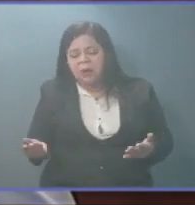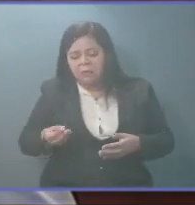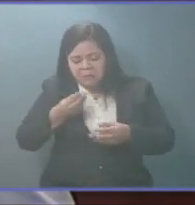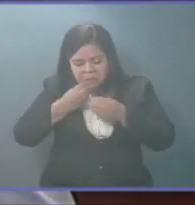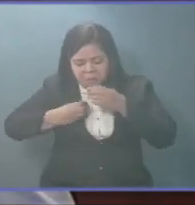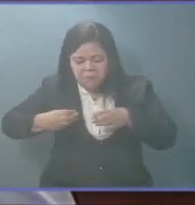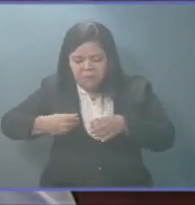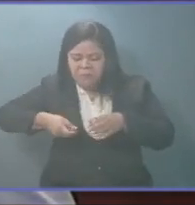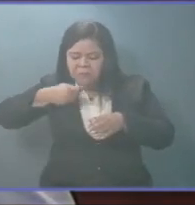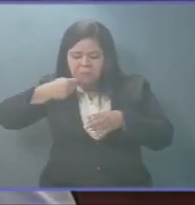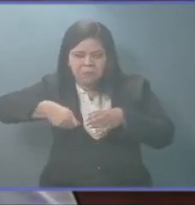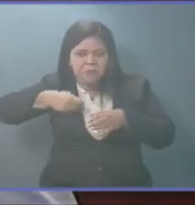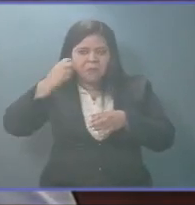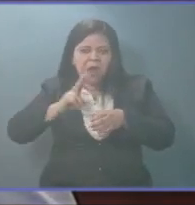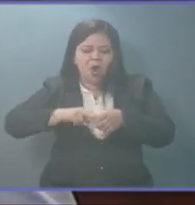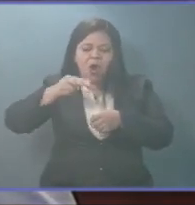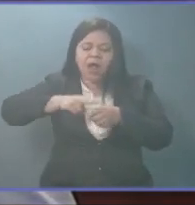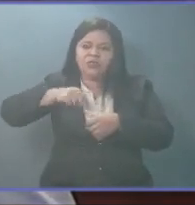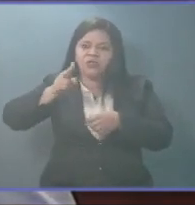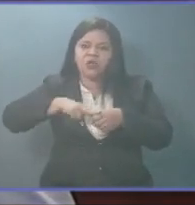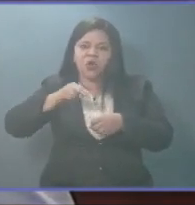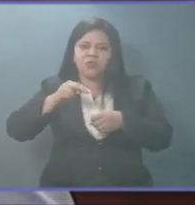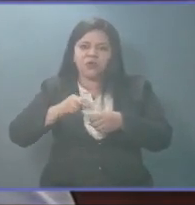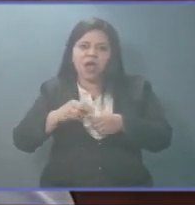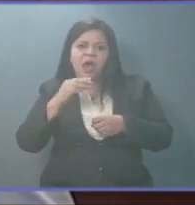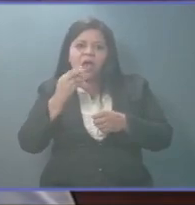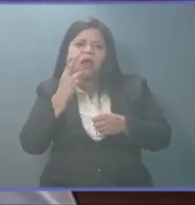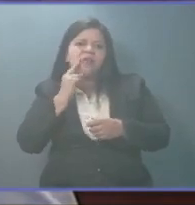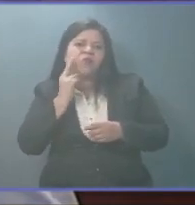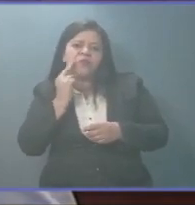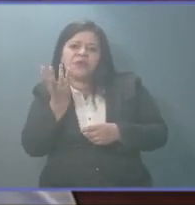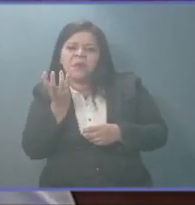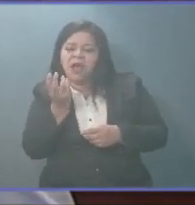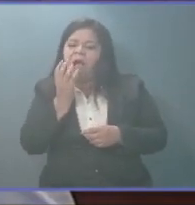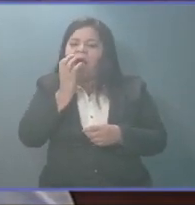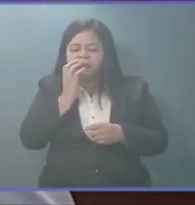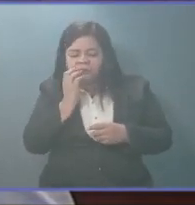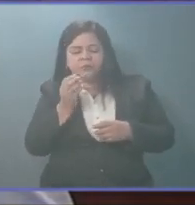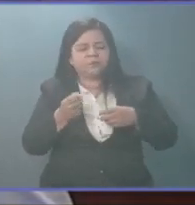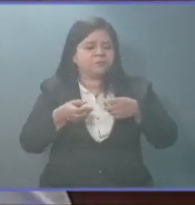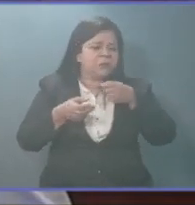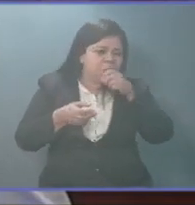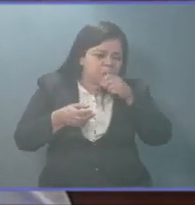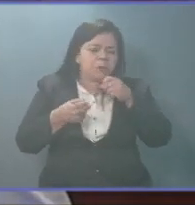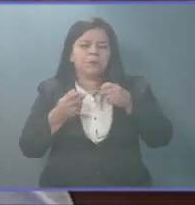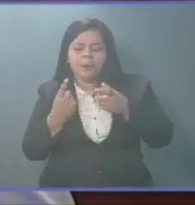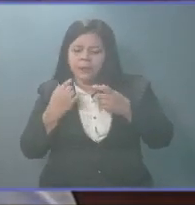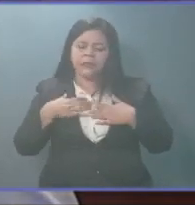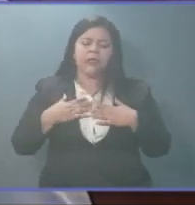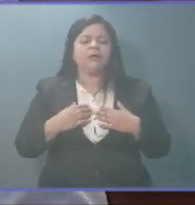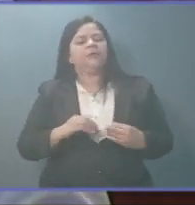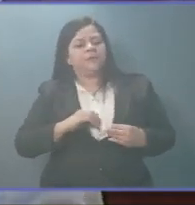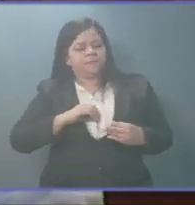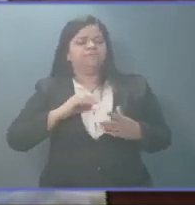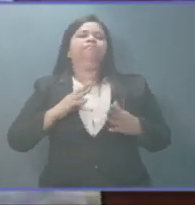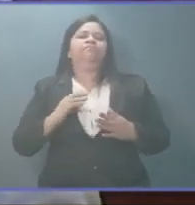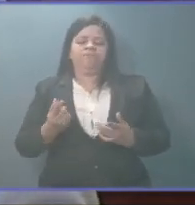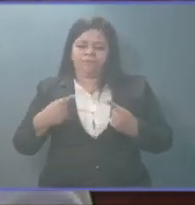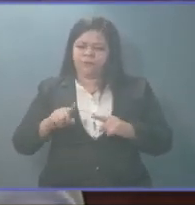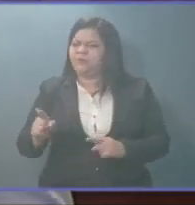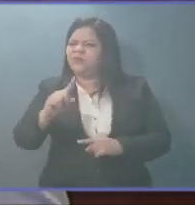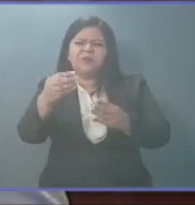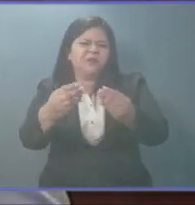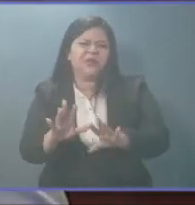comiendo, tomando una gaseosa y una buena semita, recargando energías para continuar la jornada. No pierdan el